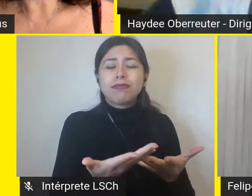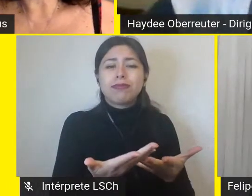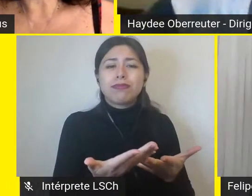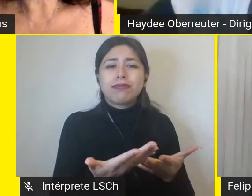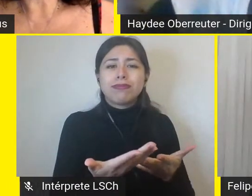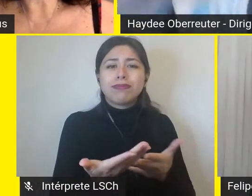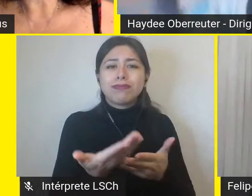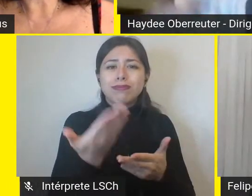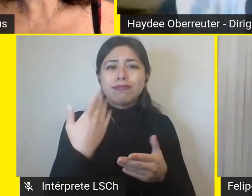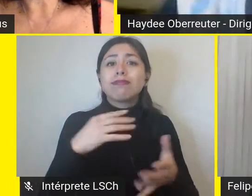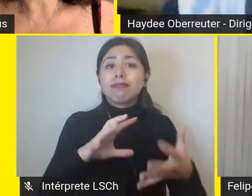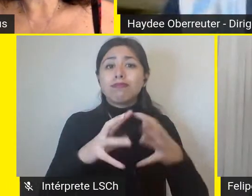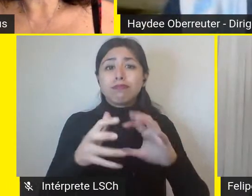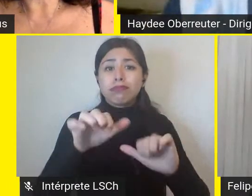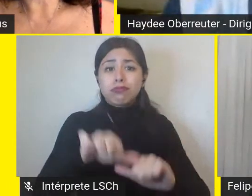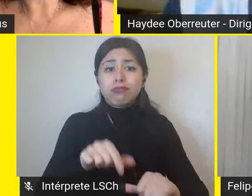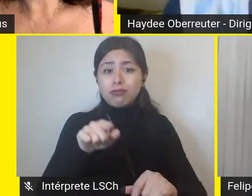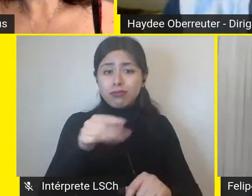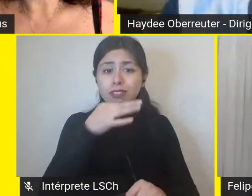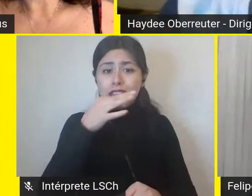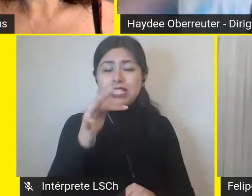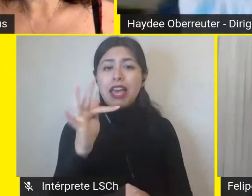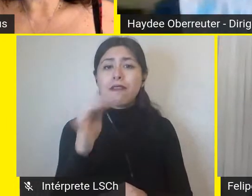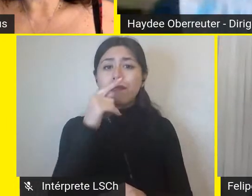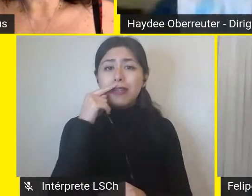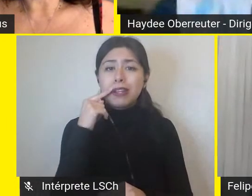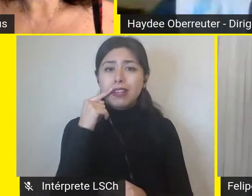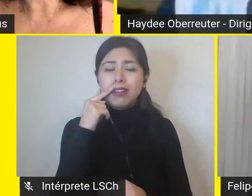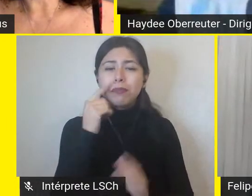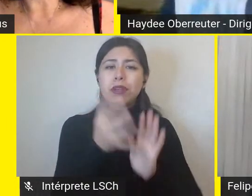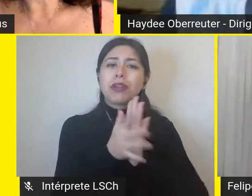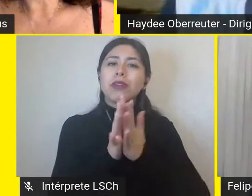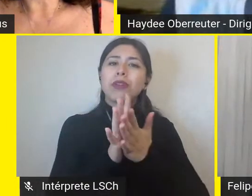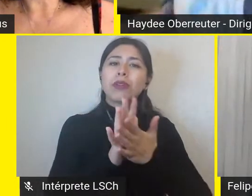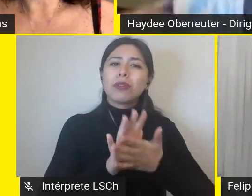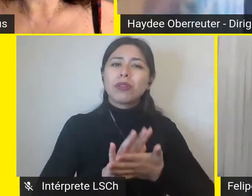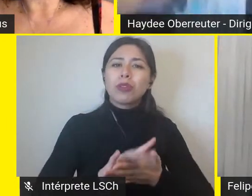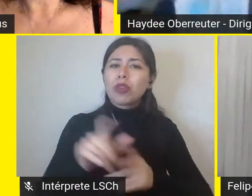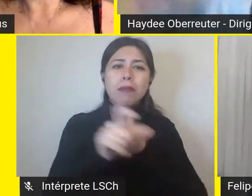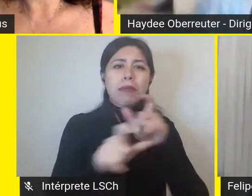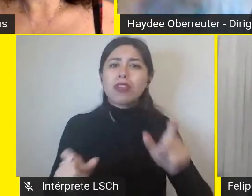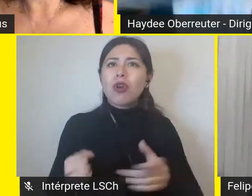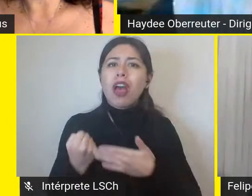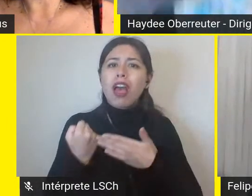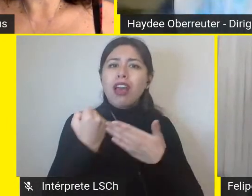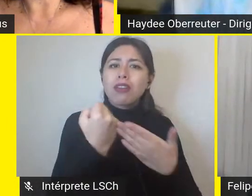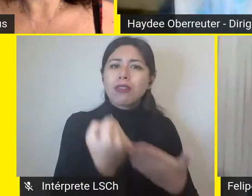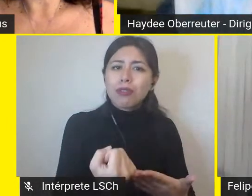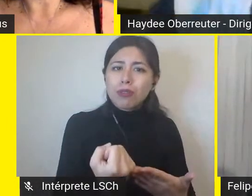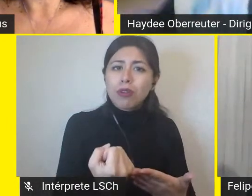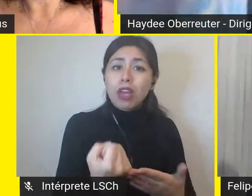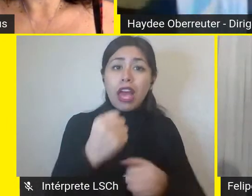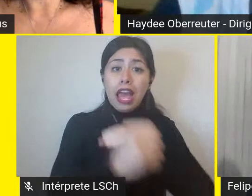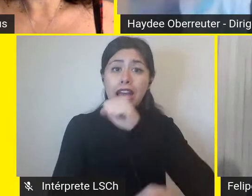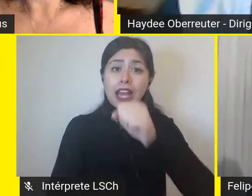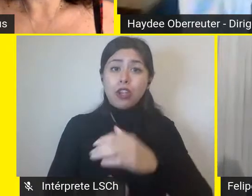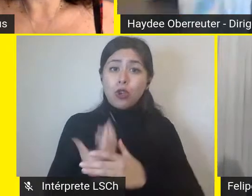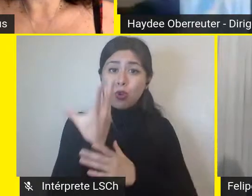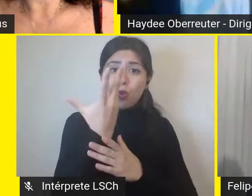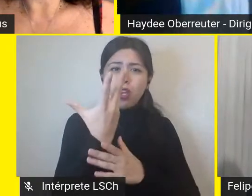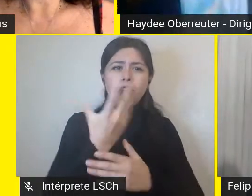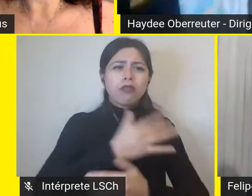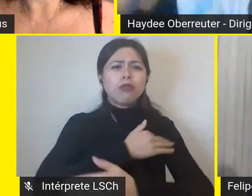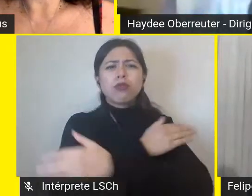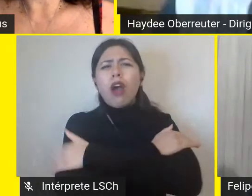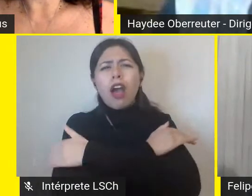aquellos desastres que menciona Felipe, todo mundo a colaborar, cuando era Año Nuevo, te abrazabas